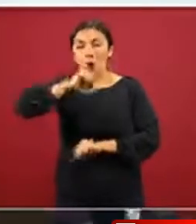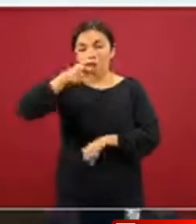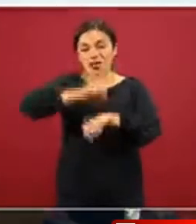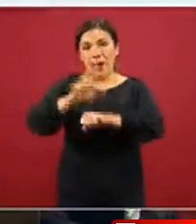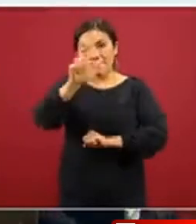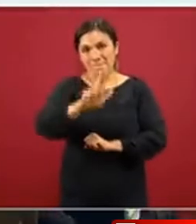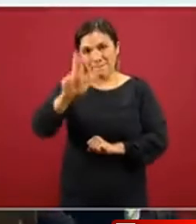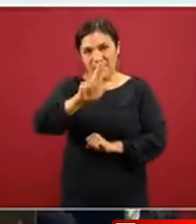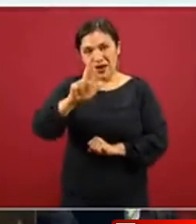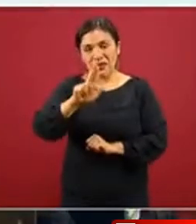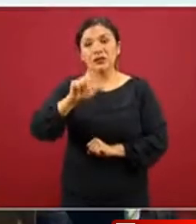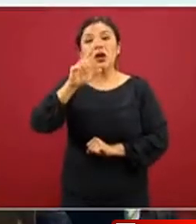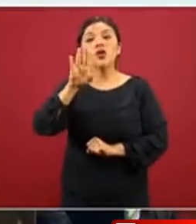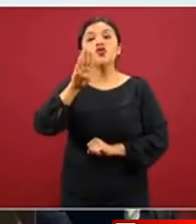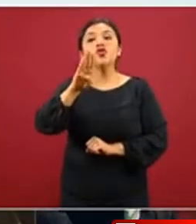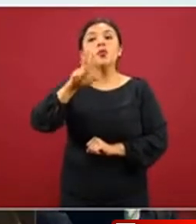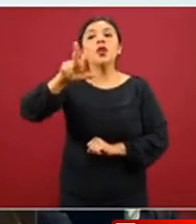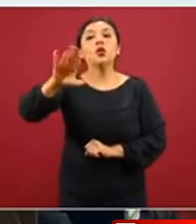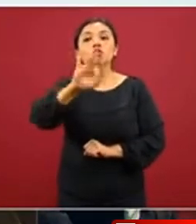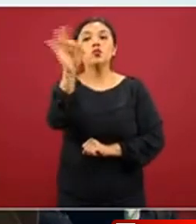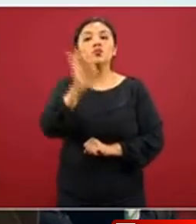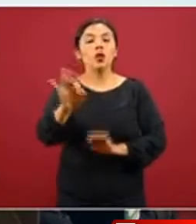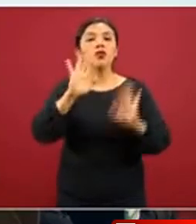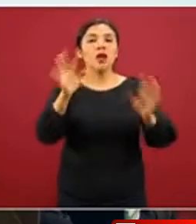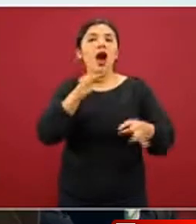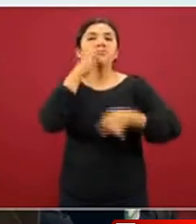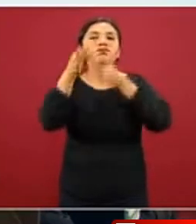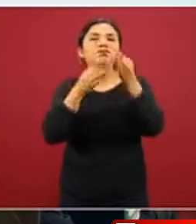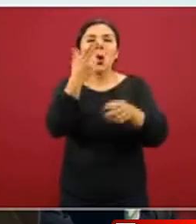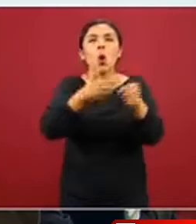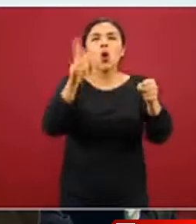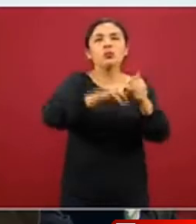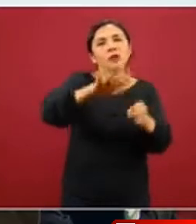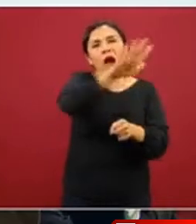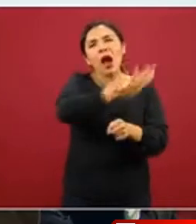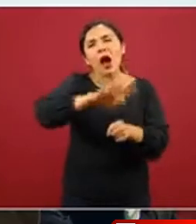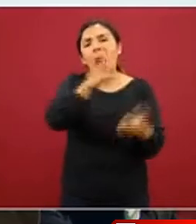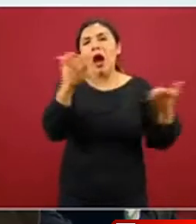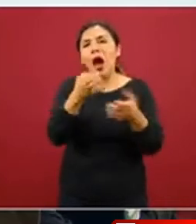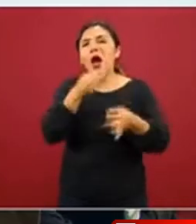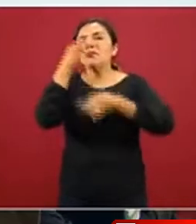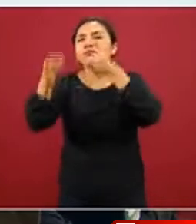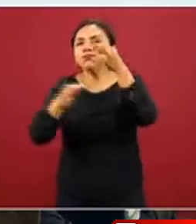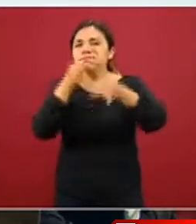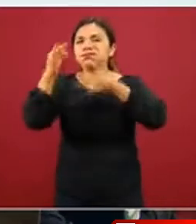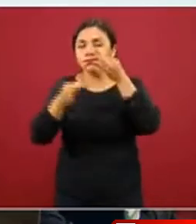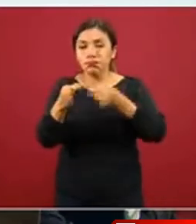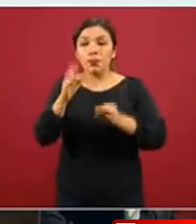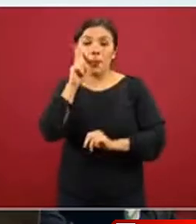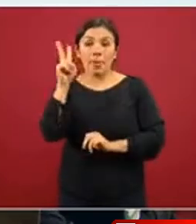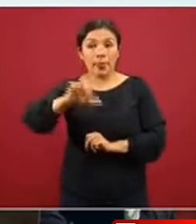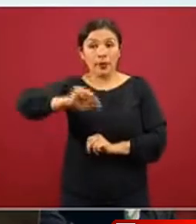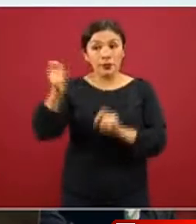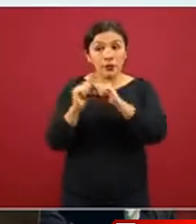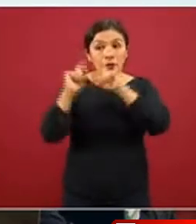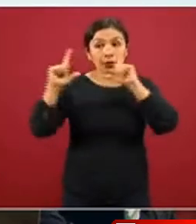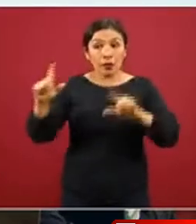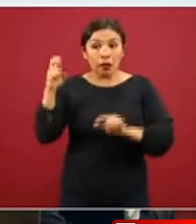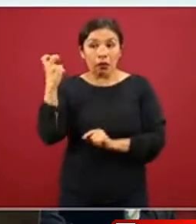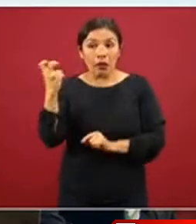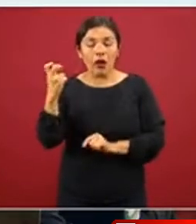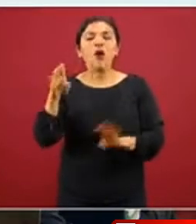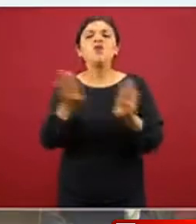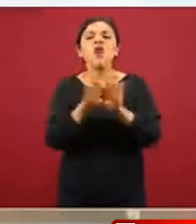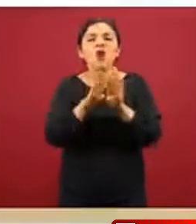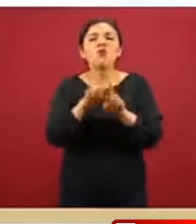ayer lunes, 98% ya fue la notificación de todas las unidades, y veamos en la siguiente diapositiva cómo